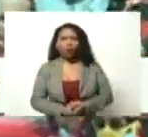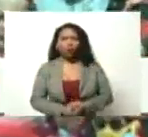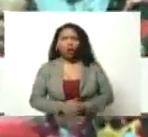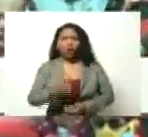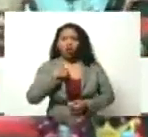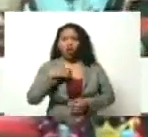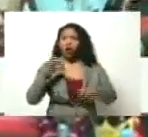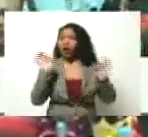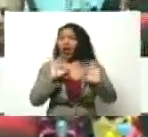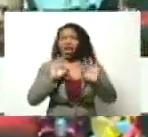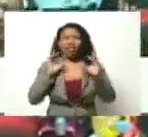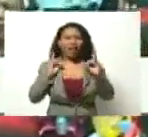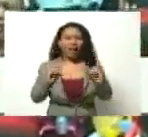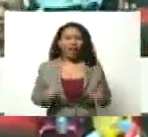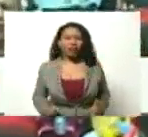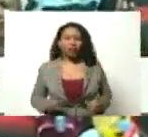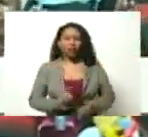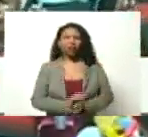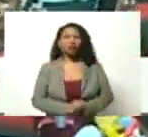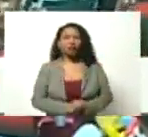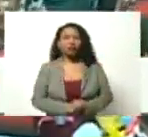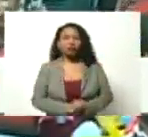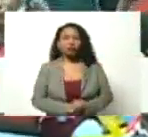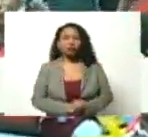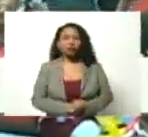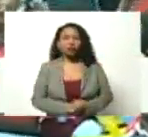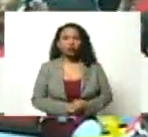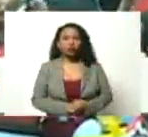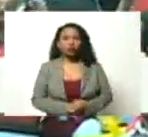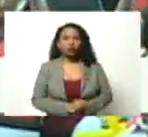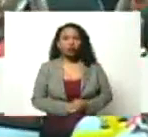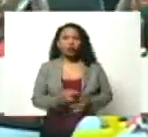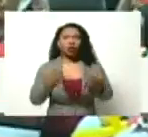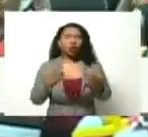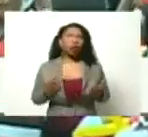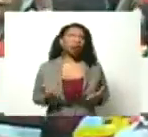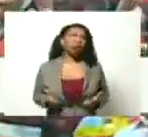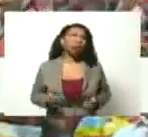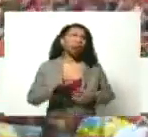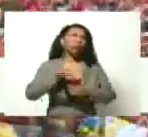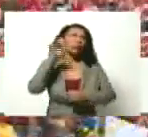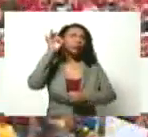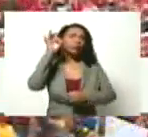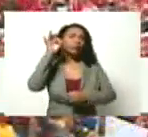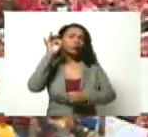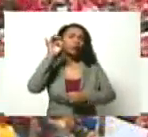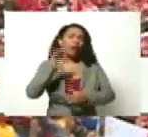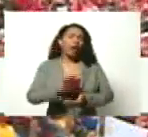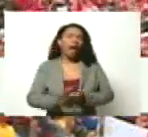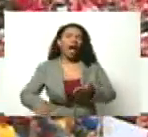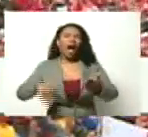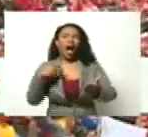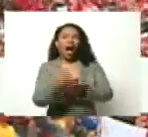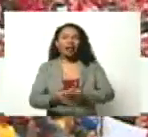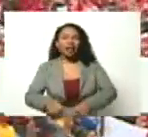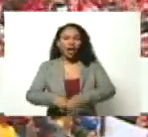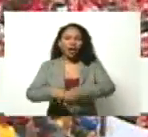no daré descanso a mi brazo ni reposo a mi alma hasta